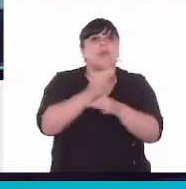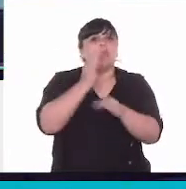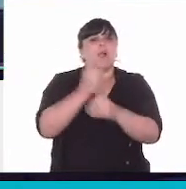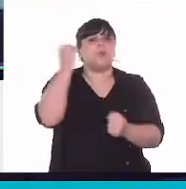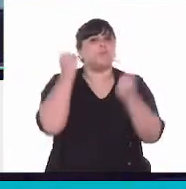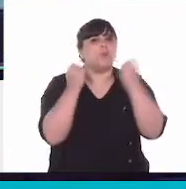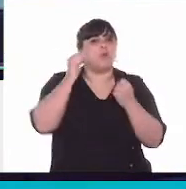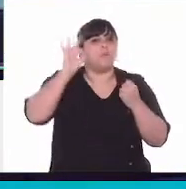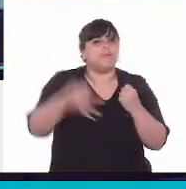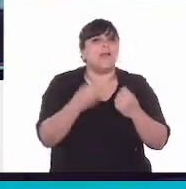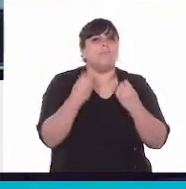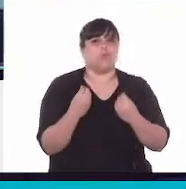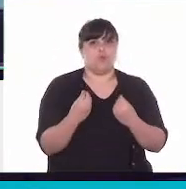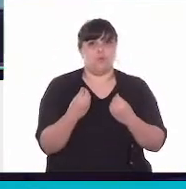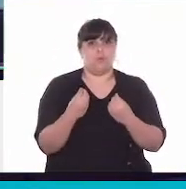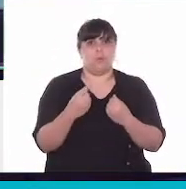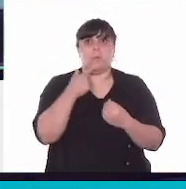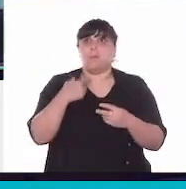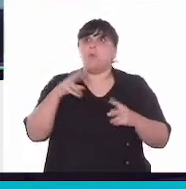nos va a llegar